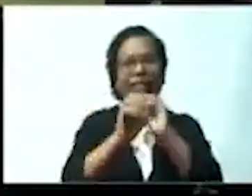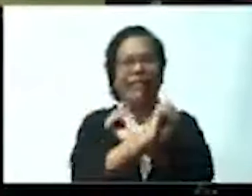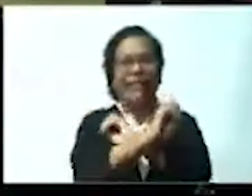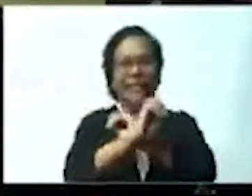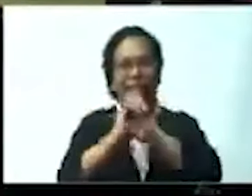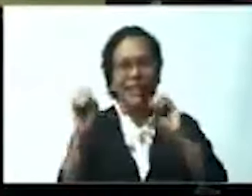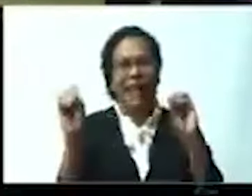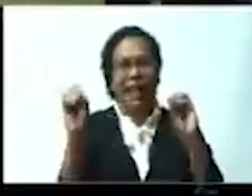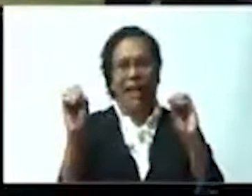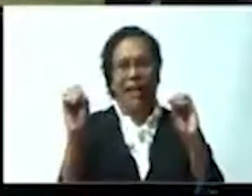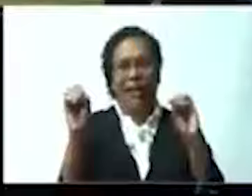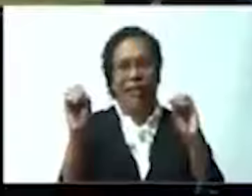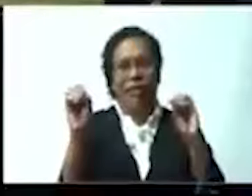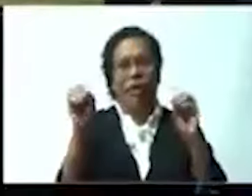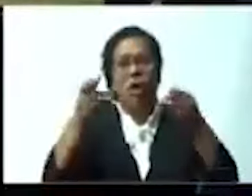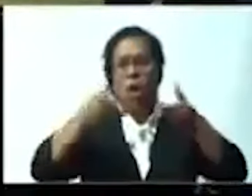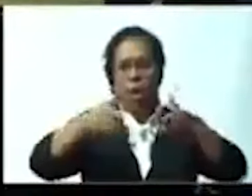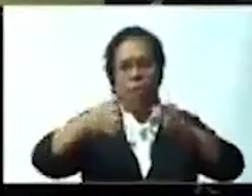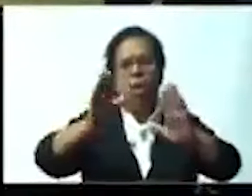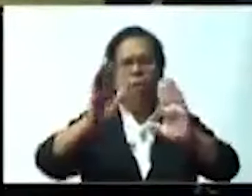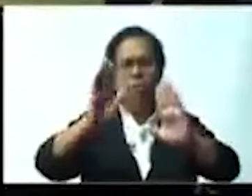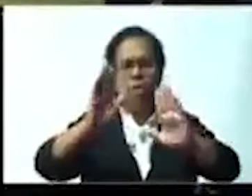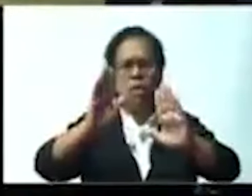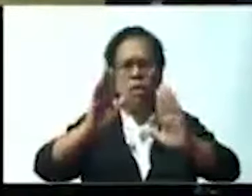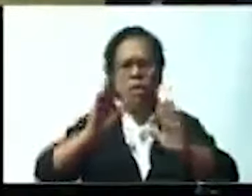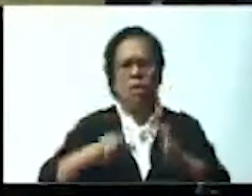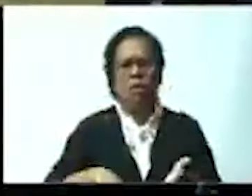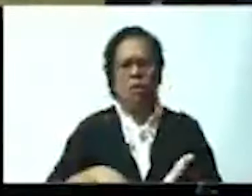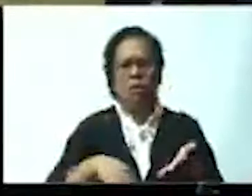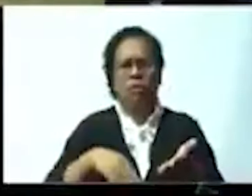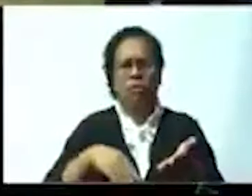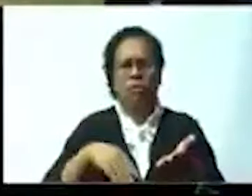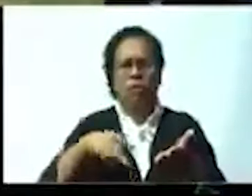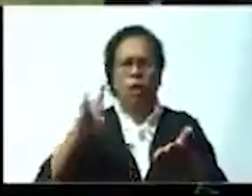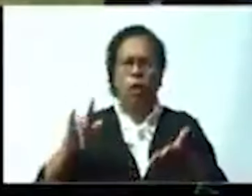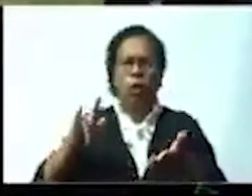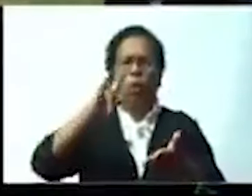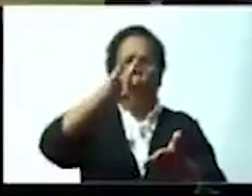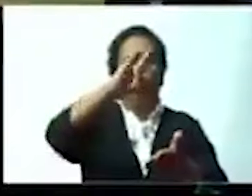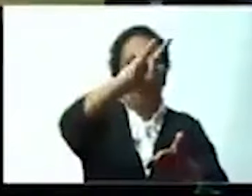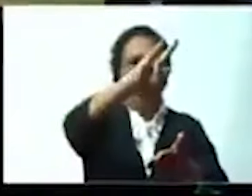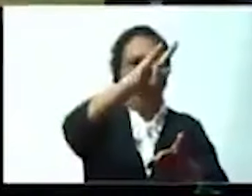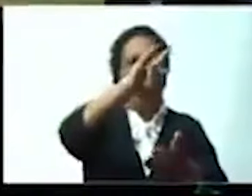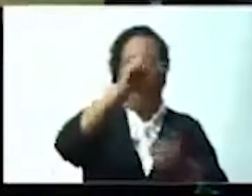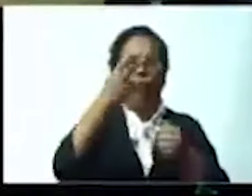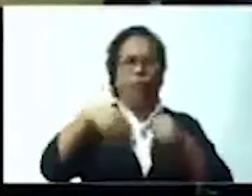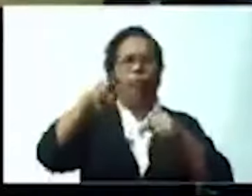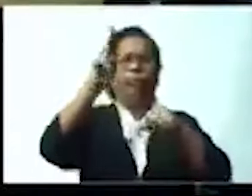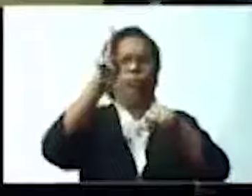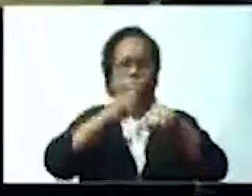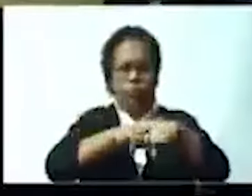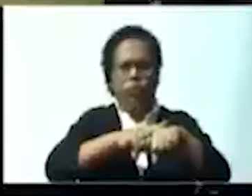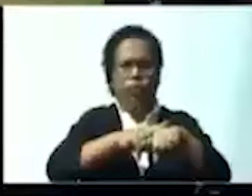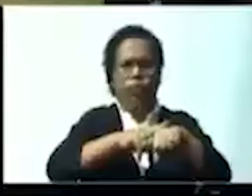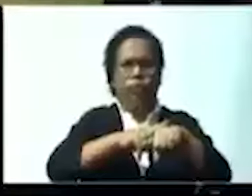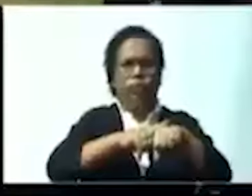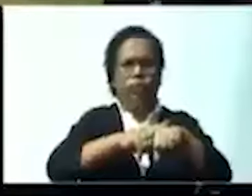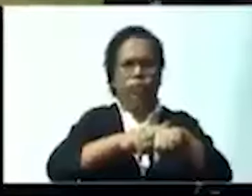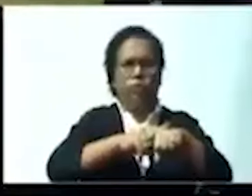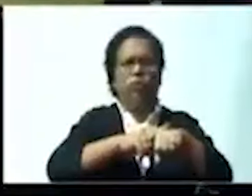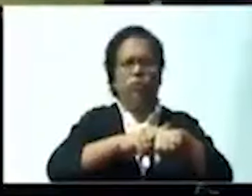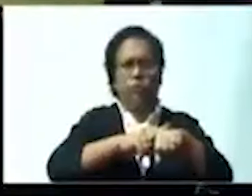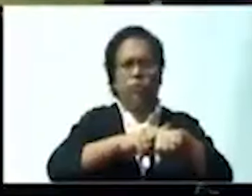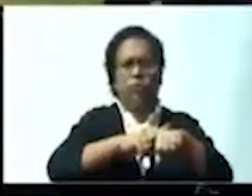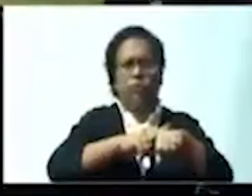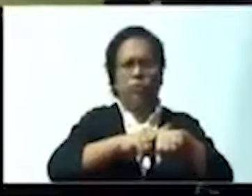las maletas, todo, todo. Esto es lo más parecido a un negocio de capaperro, como dicen en la masa